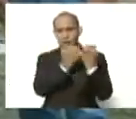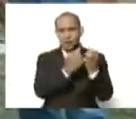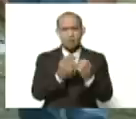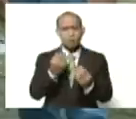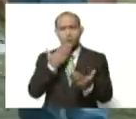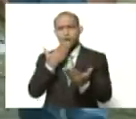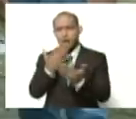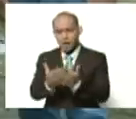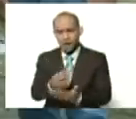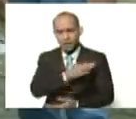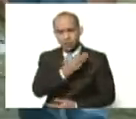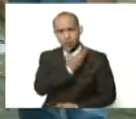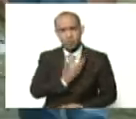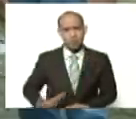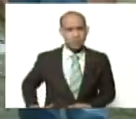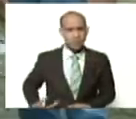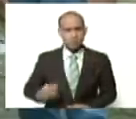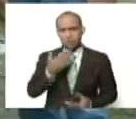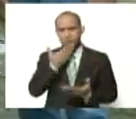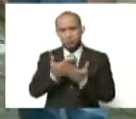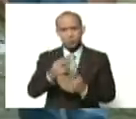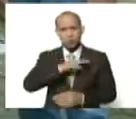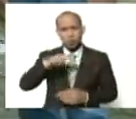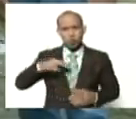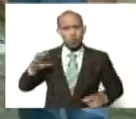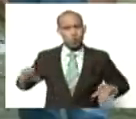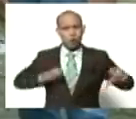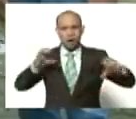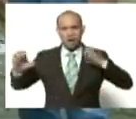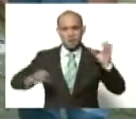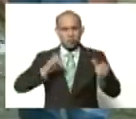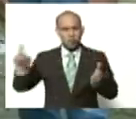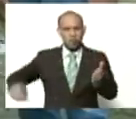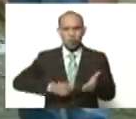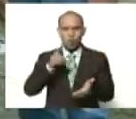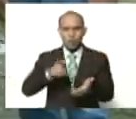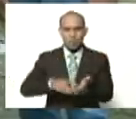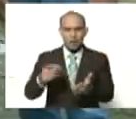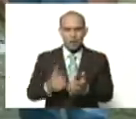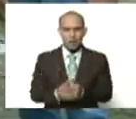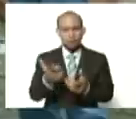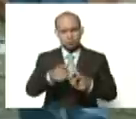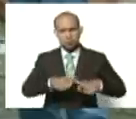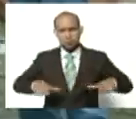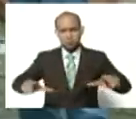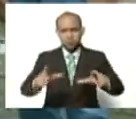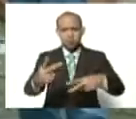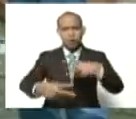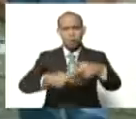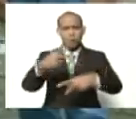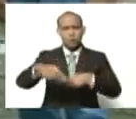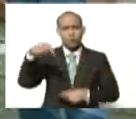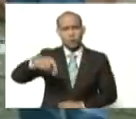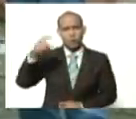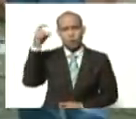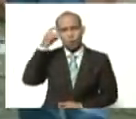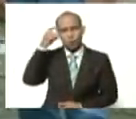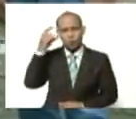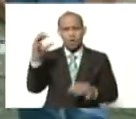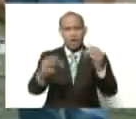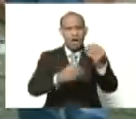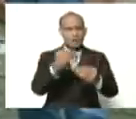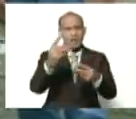agradecidos, presidente, estamos muy contentos con sus anuncios y bueno, pues en un espacio productivo el día de hoy, pues afinando